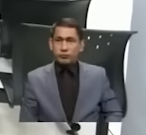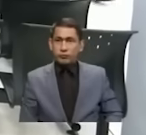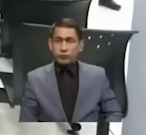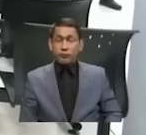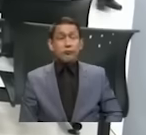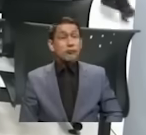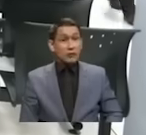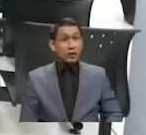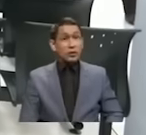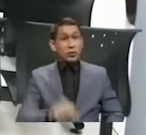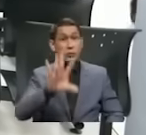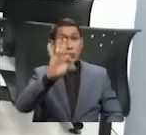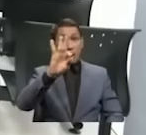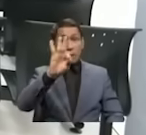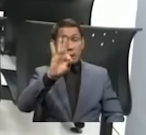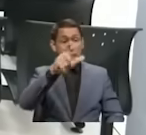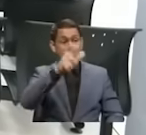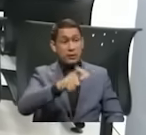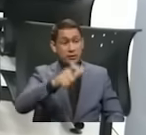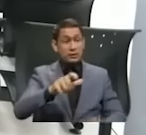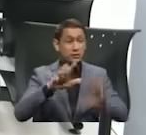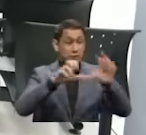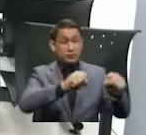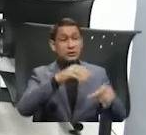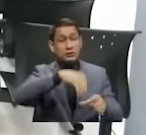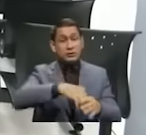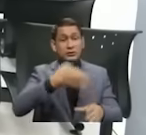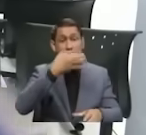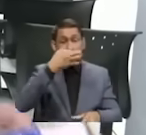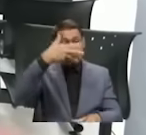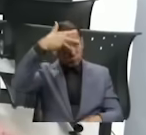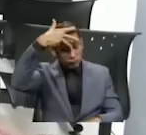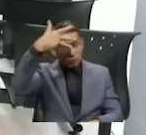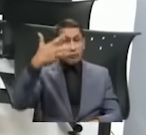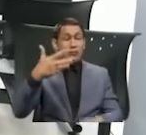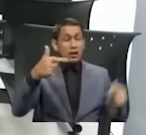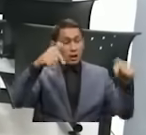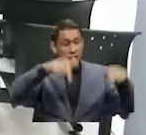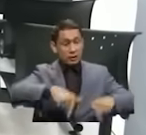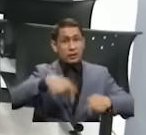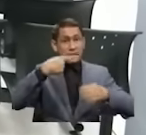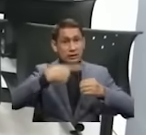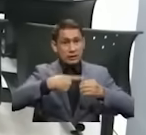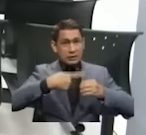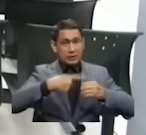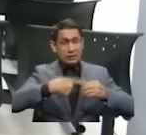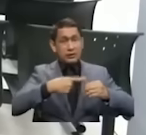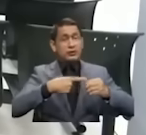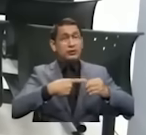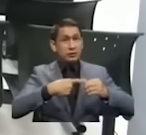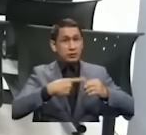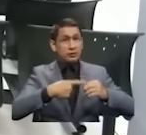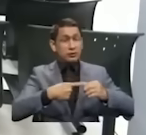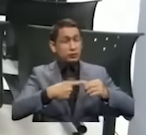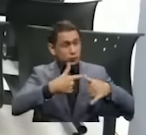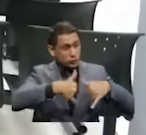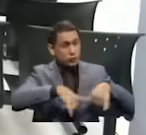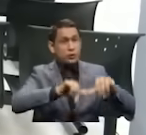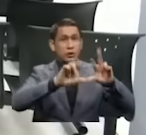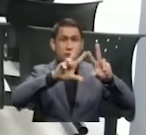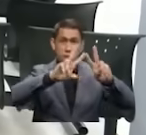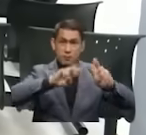Reiteramos, 9 personas detenidas en la provincia de Santo Domingo de los Áchilas y aquí en la ciudad de Quito se ha generado la recopilación